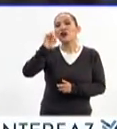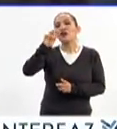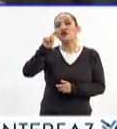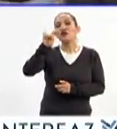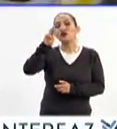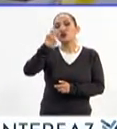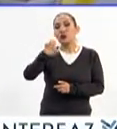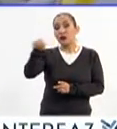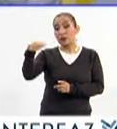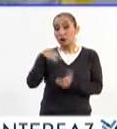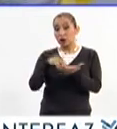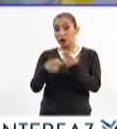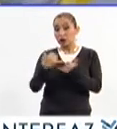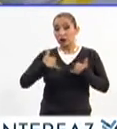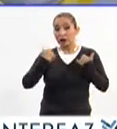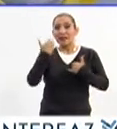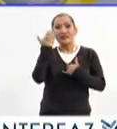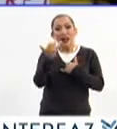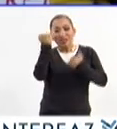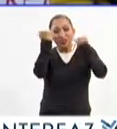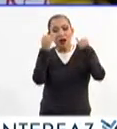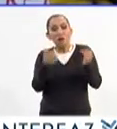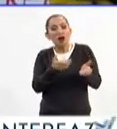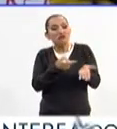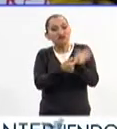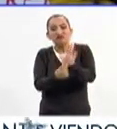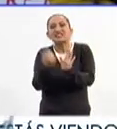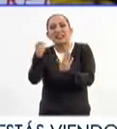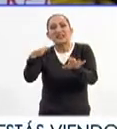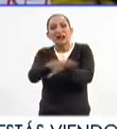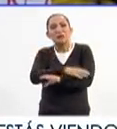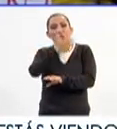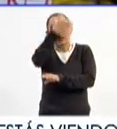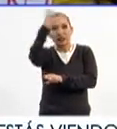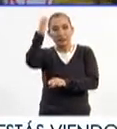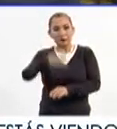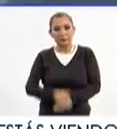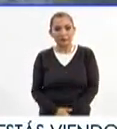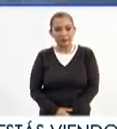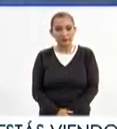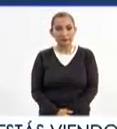un proyecto donde los jóvenes buscan crear conciencia sobre el cambio climático.